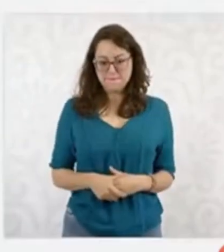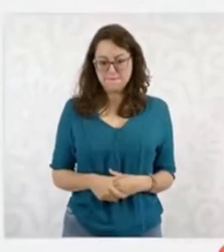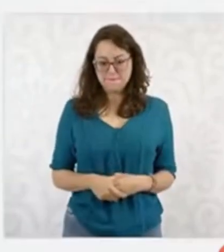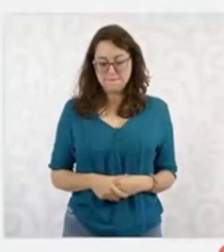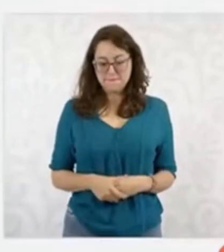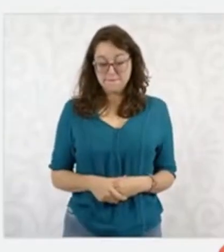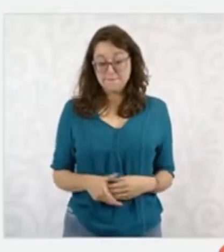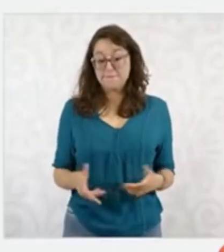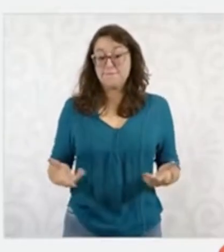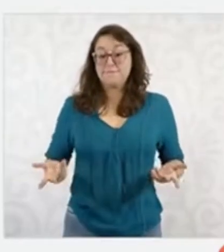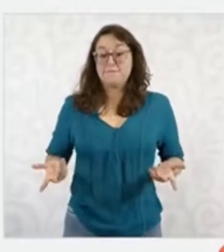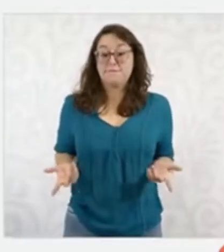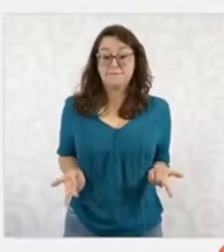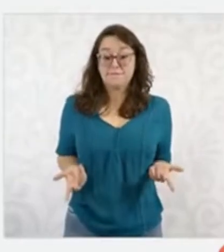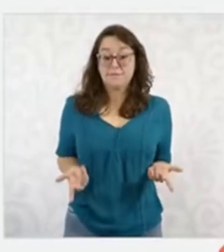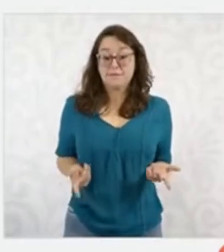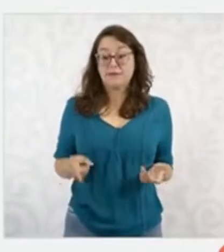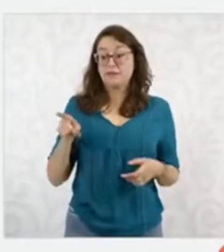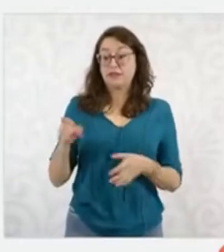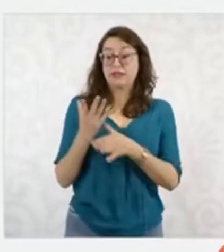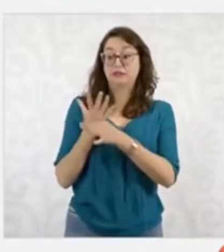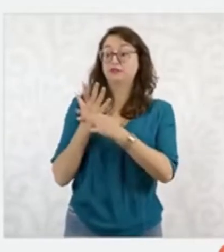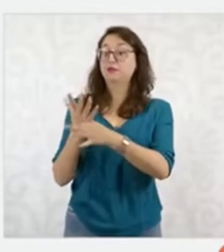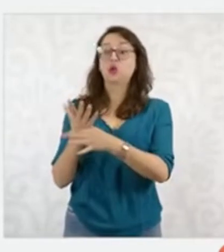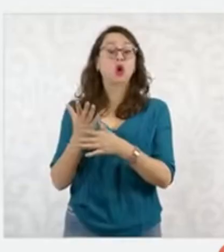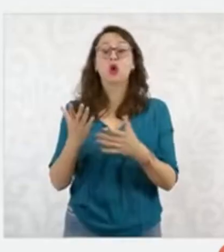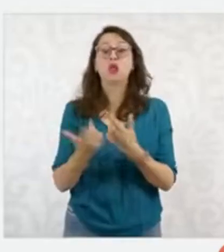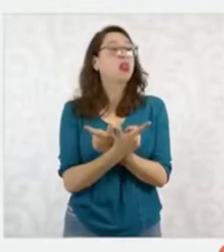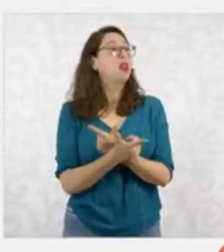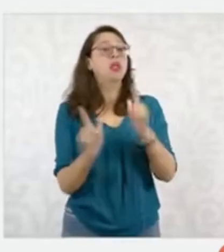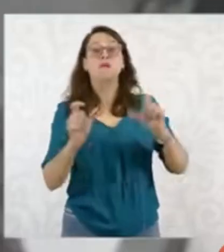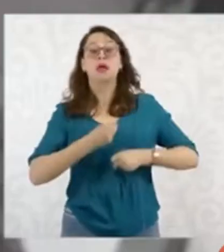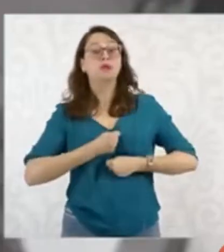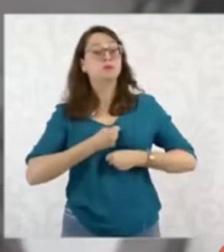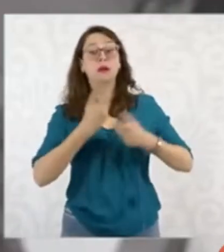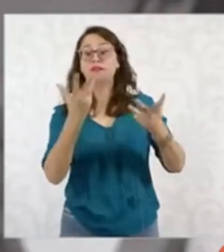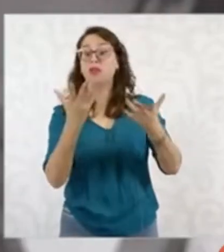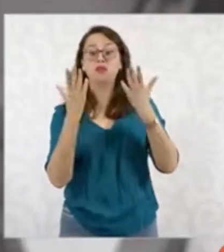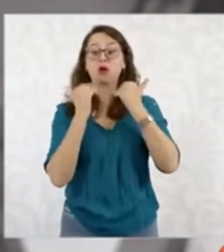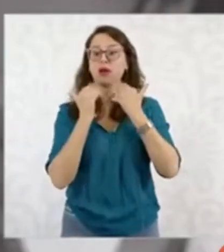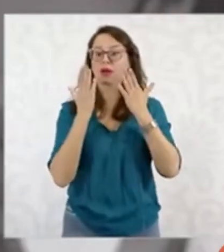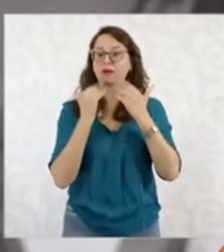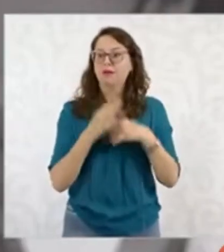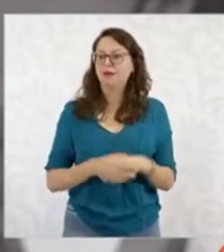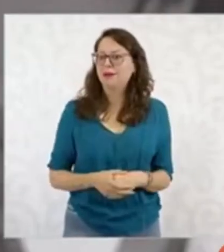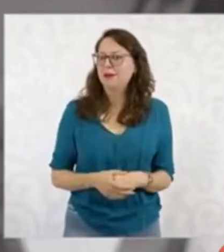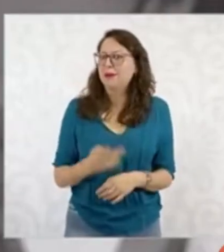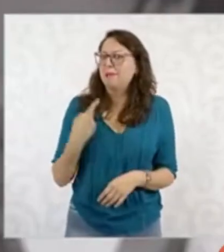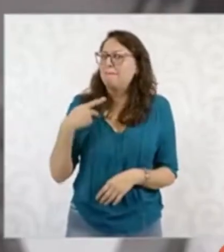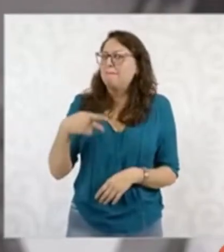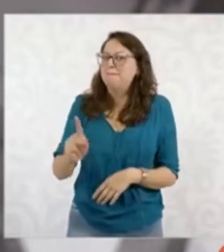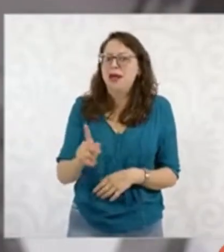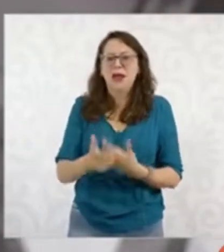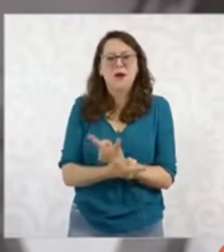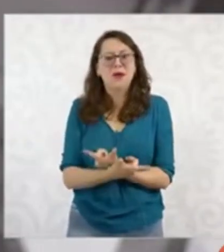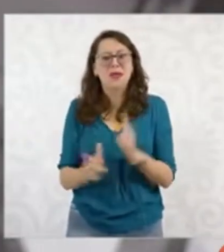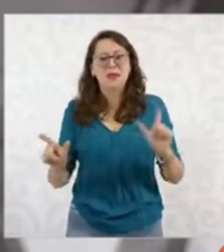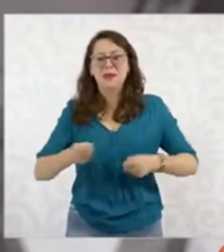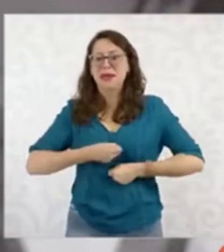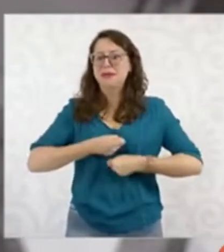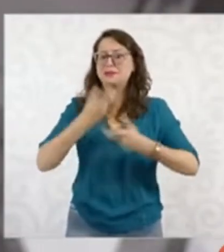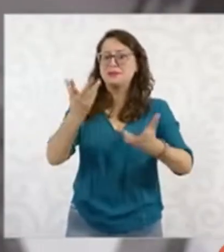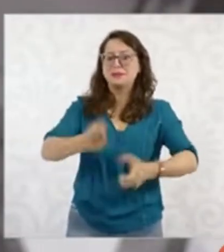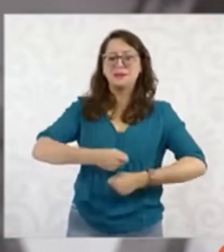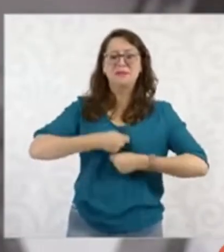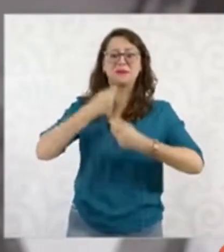Fíjense, dicen, no hay libertad de expresión. Hay tanta libertad de expresión que desde una